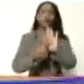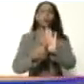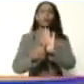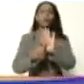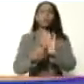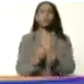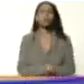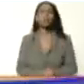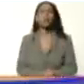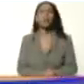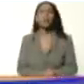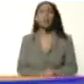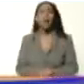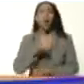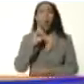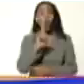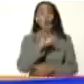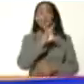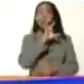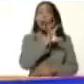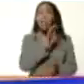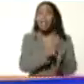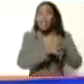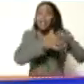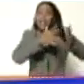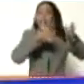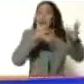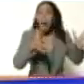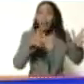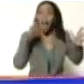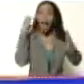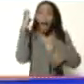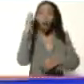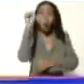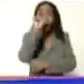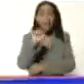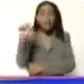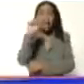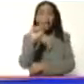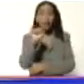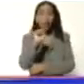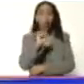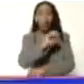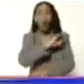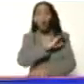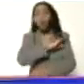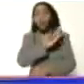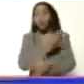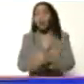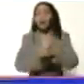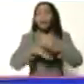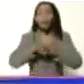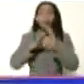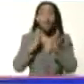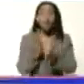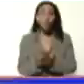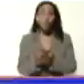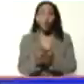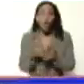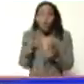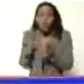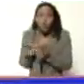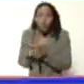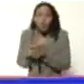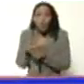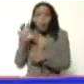entre un país gigantesco euroasiático potencia mundial y un pequeño